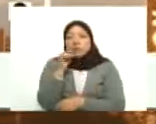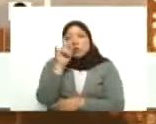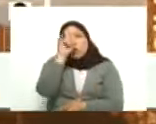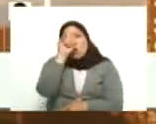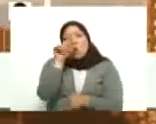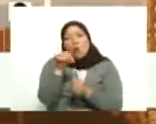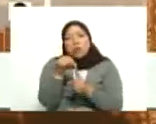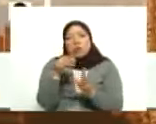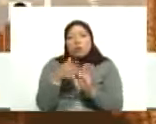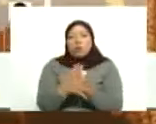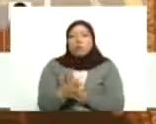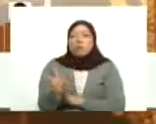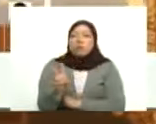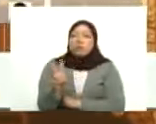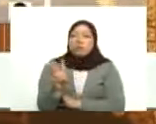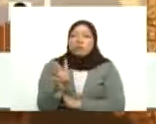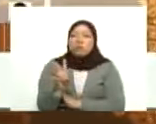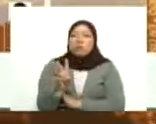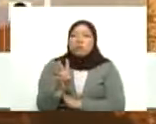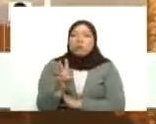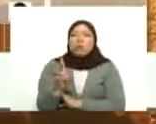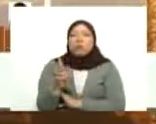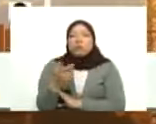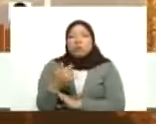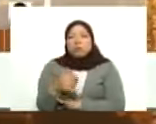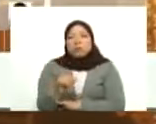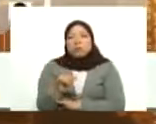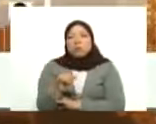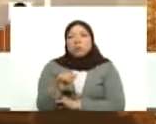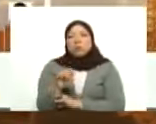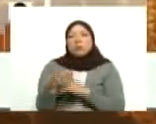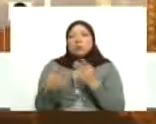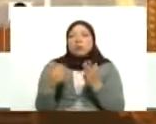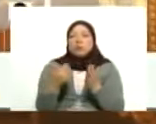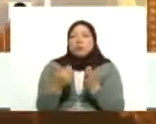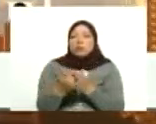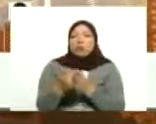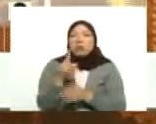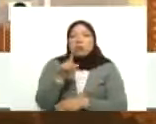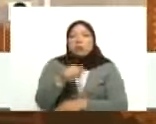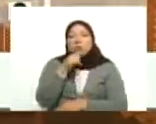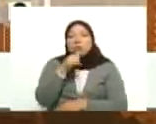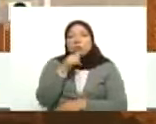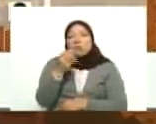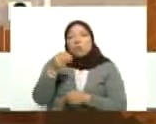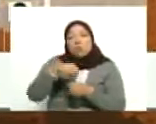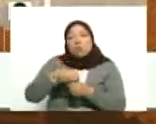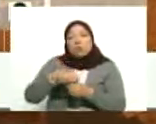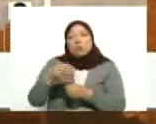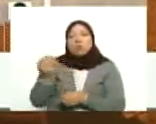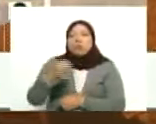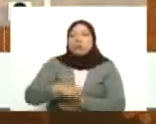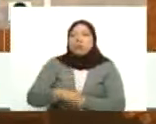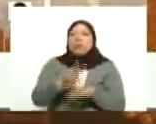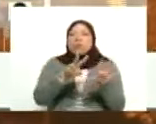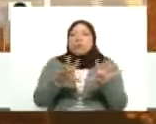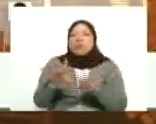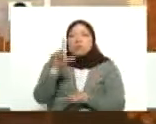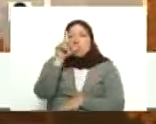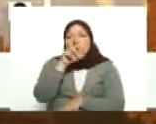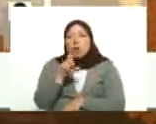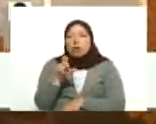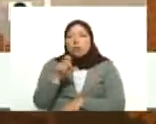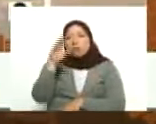objetivo que tiene la potencia dominante, que es precisamente plantar allí un enclave por más de 75 años, un enclave